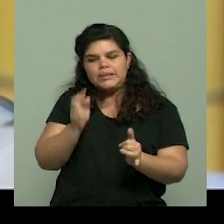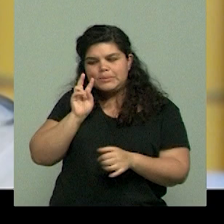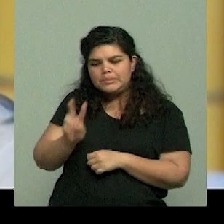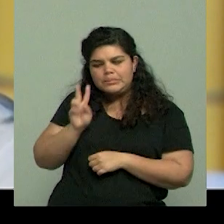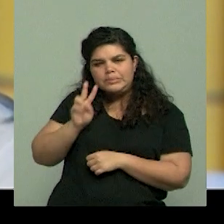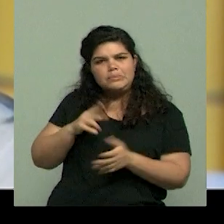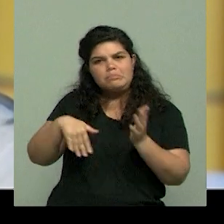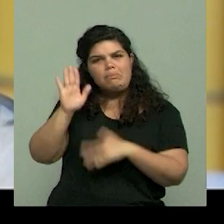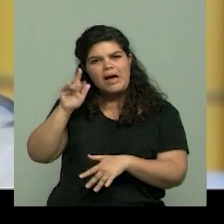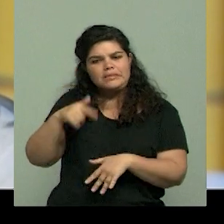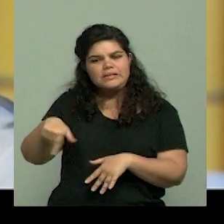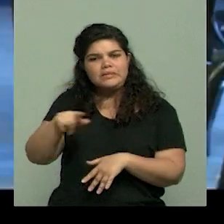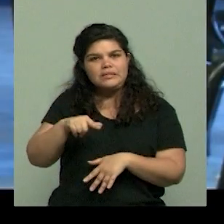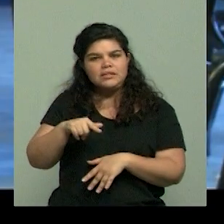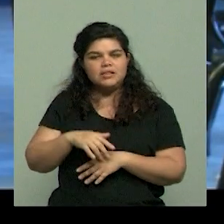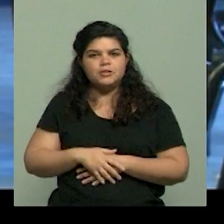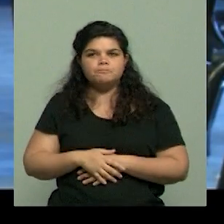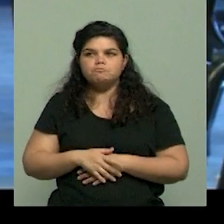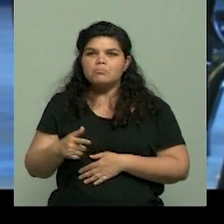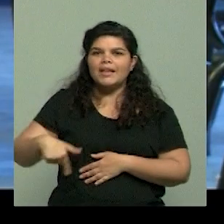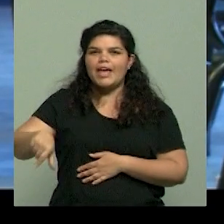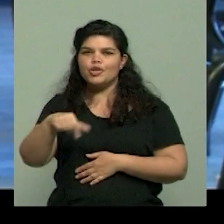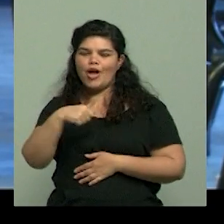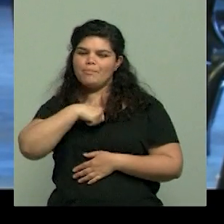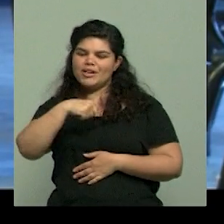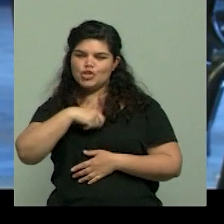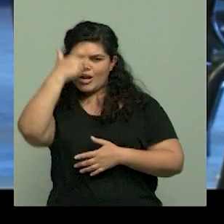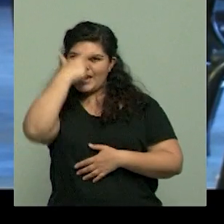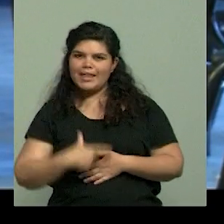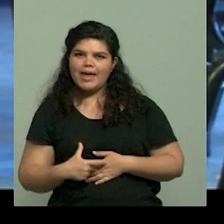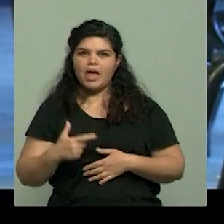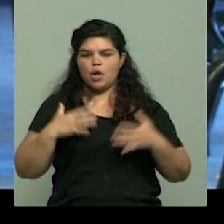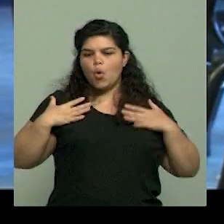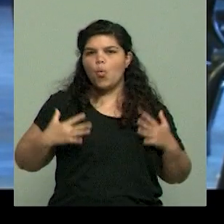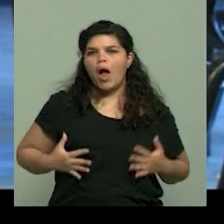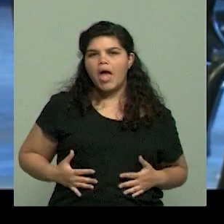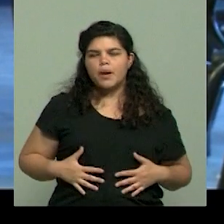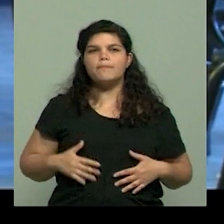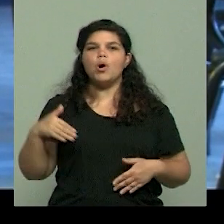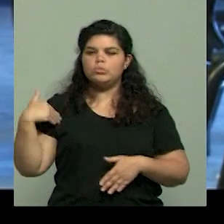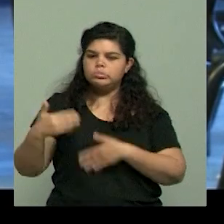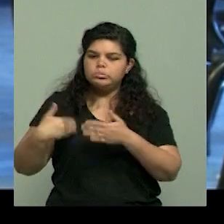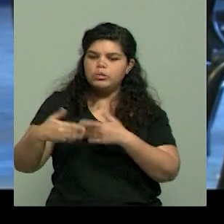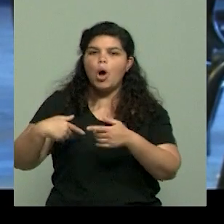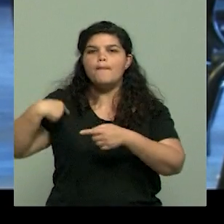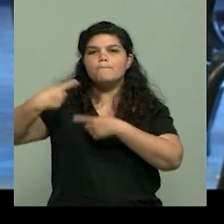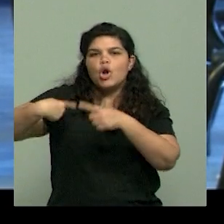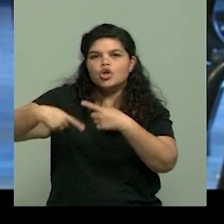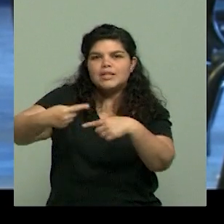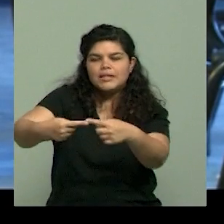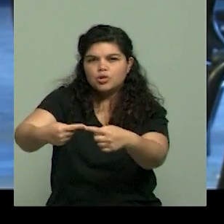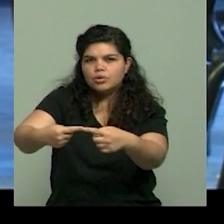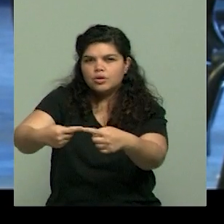tratando todavía su formación desde su personalidad, desde su físico. ¿Y en el caso del estudiante universitario,